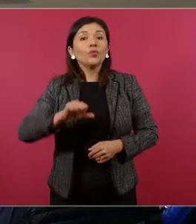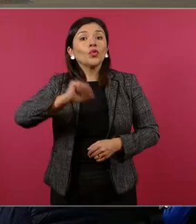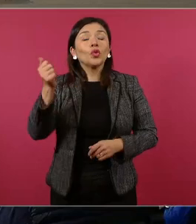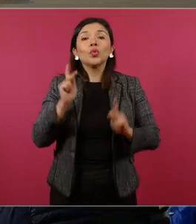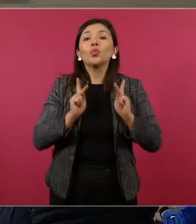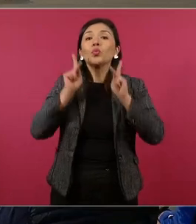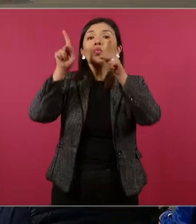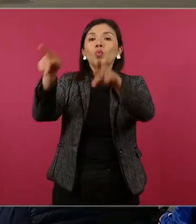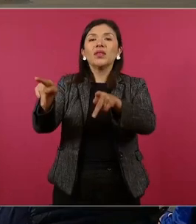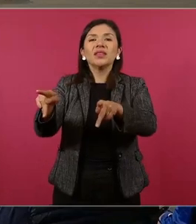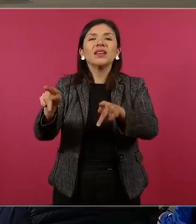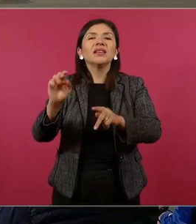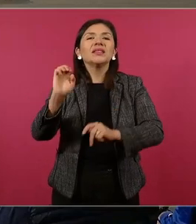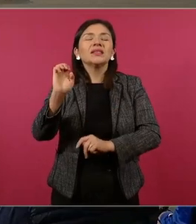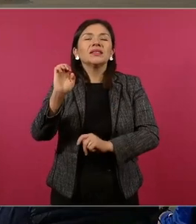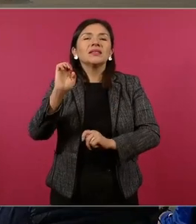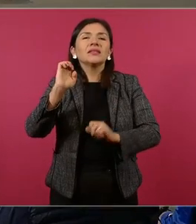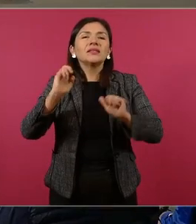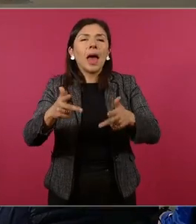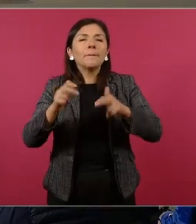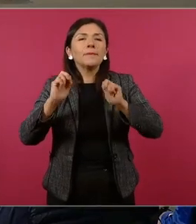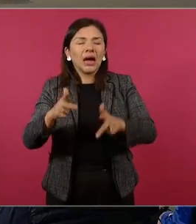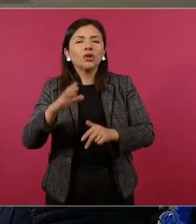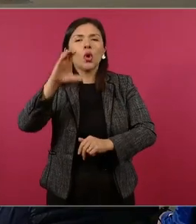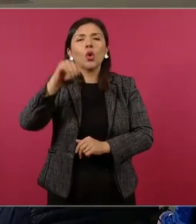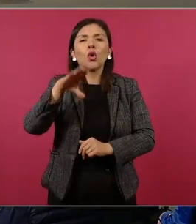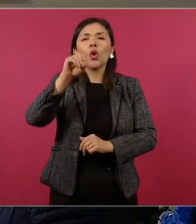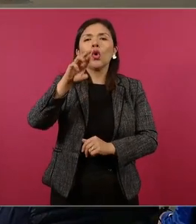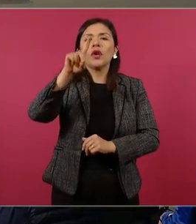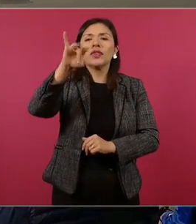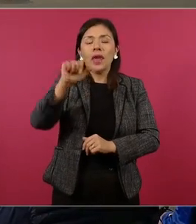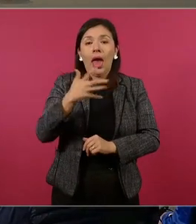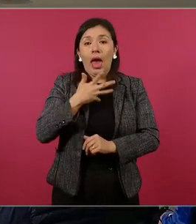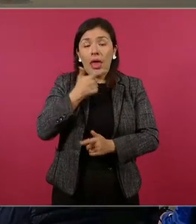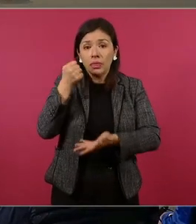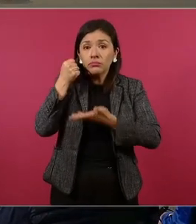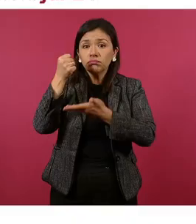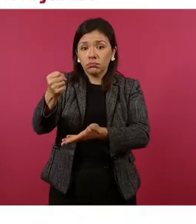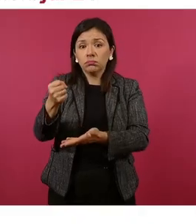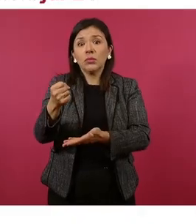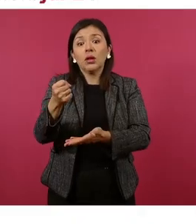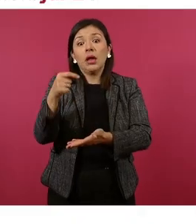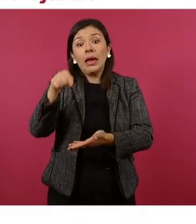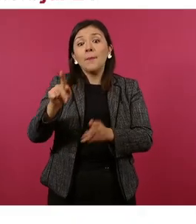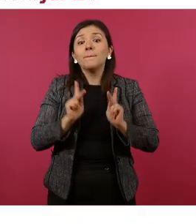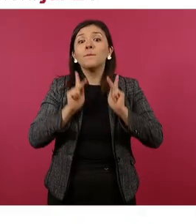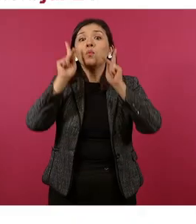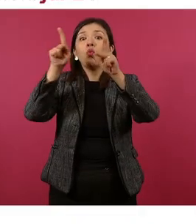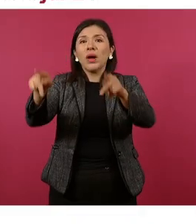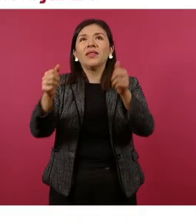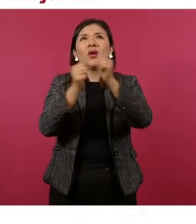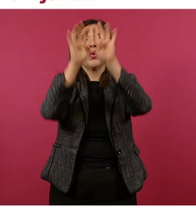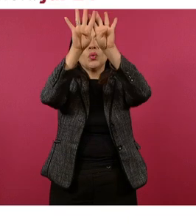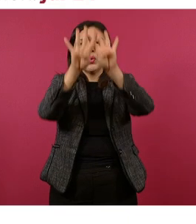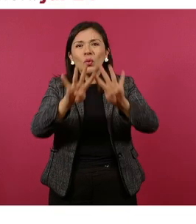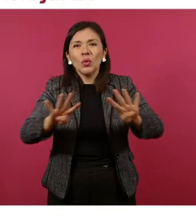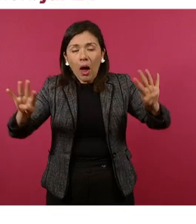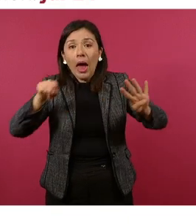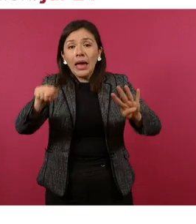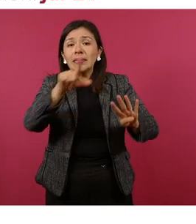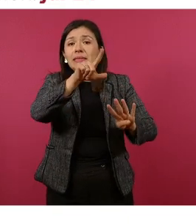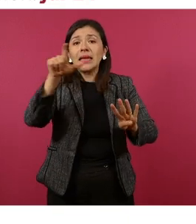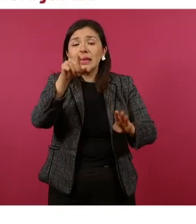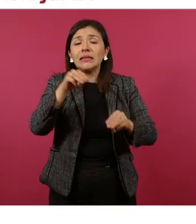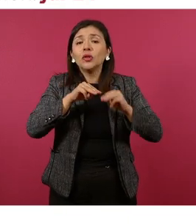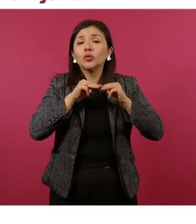que tiene una inversión de 1187 millones de pesos se trata de un puente especial atirantado de 700 2